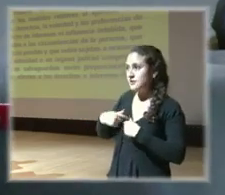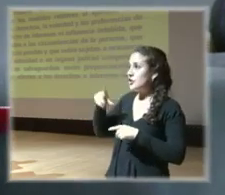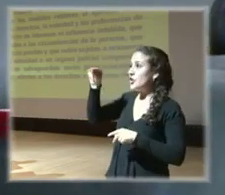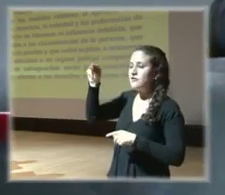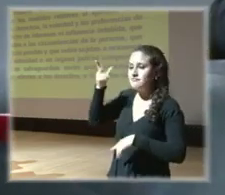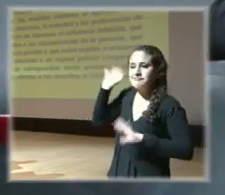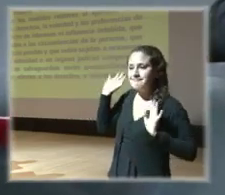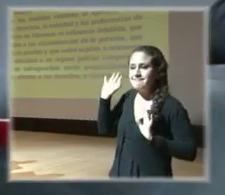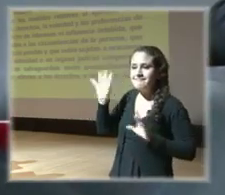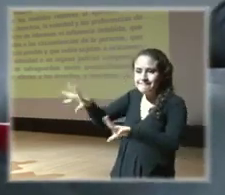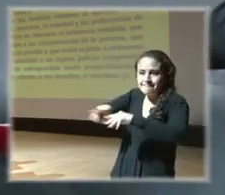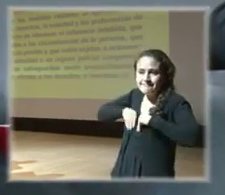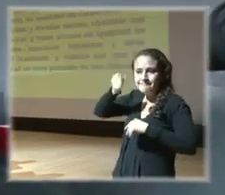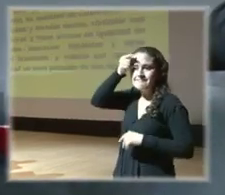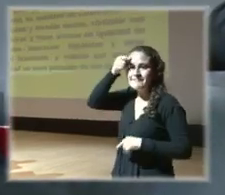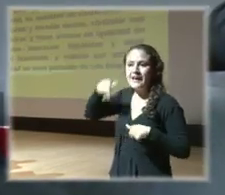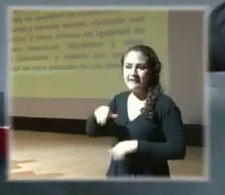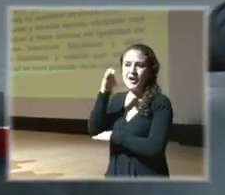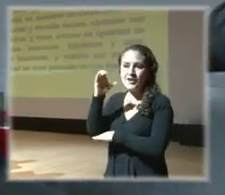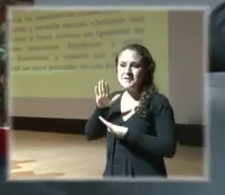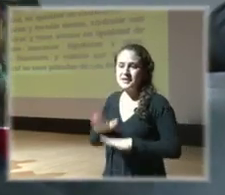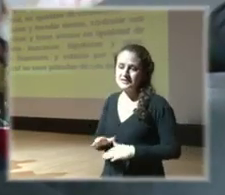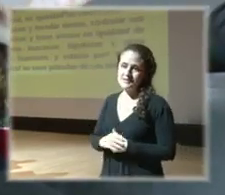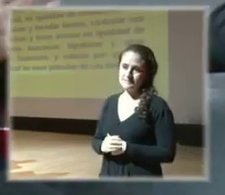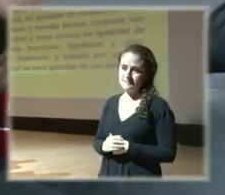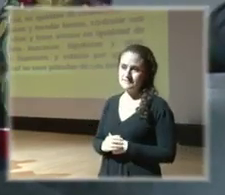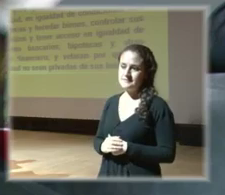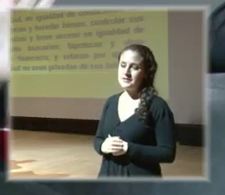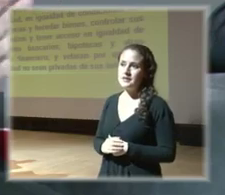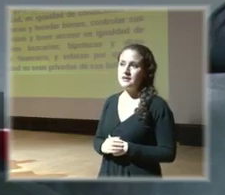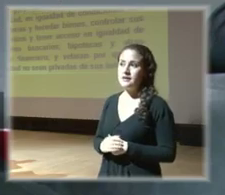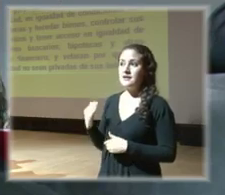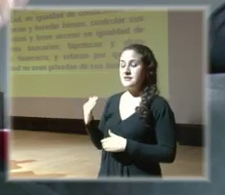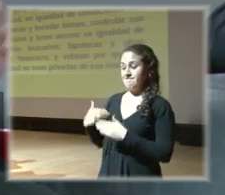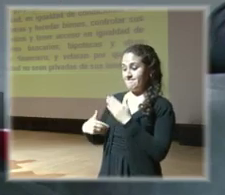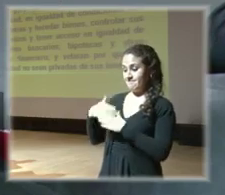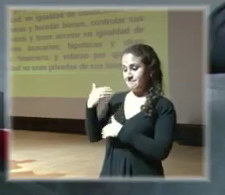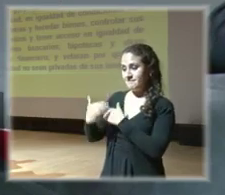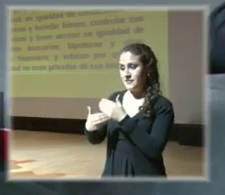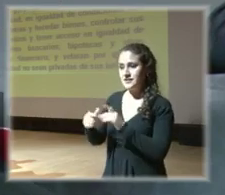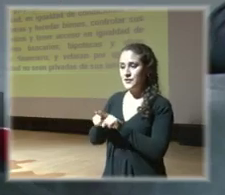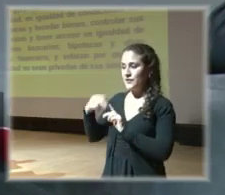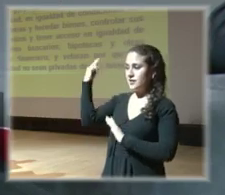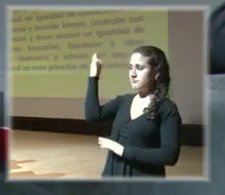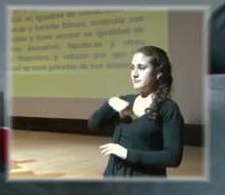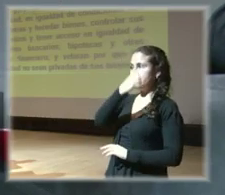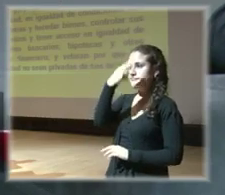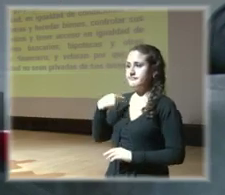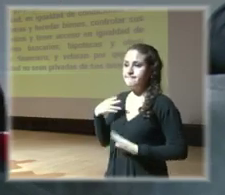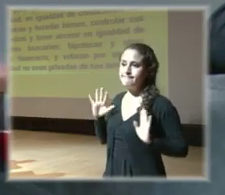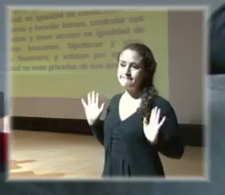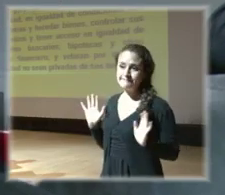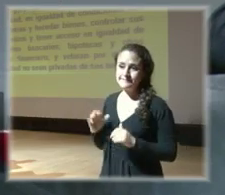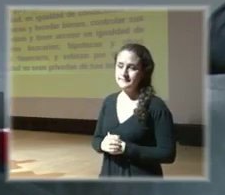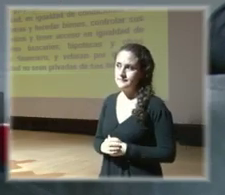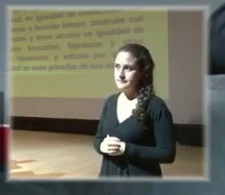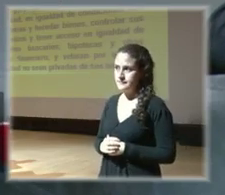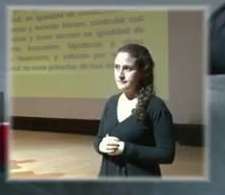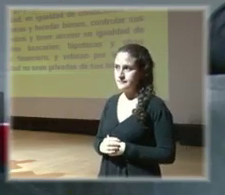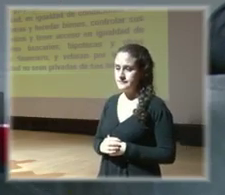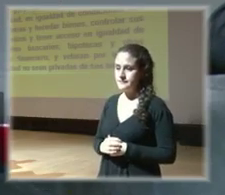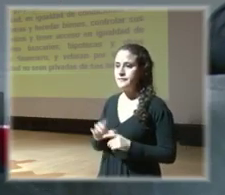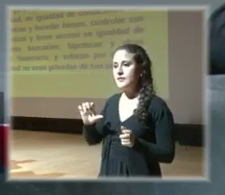su propio proceso de interdicción. Entonces, desde el mismo proceso se anula a las personas. Entonces, eso me lleva a la